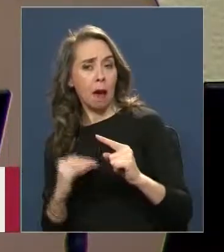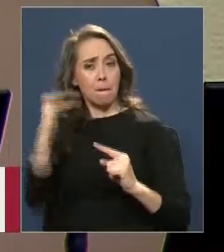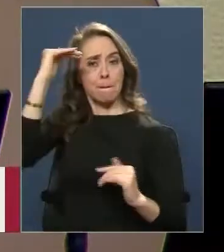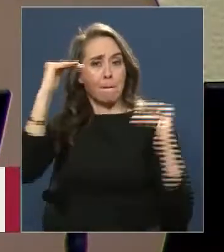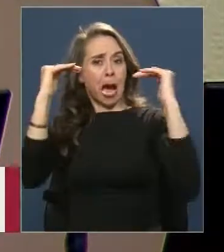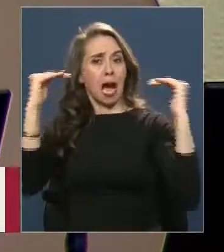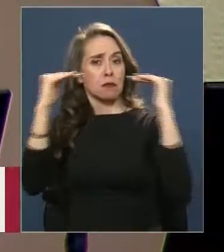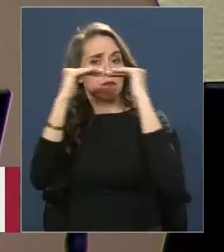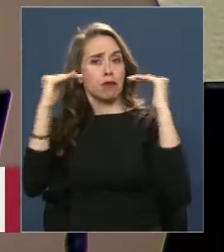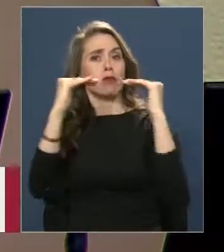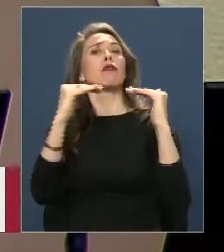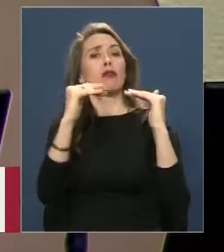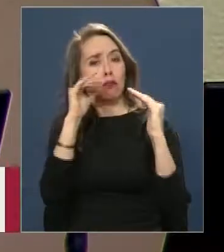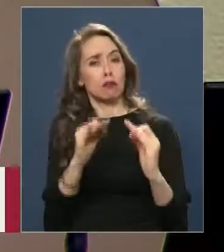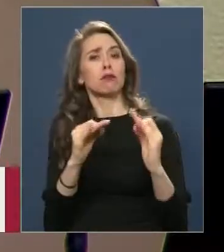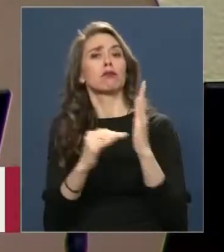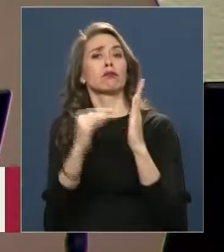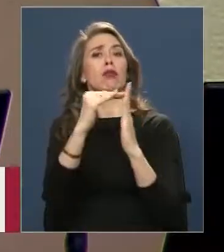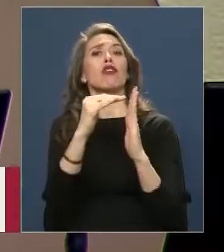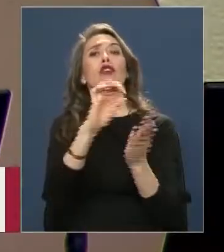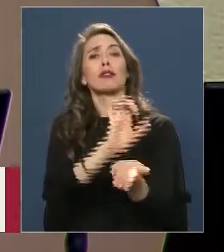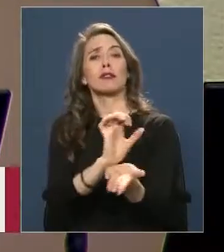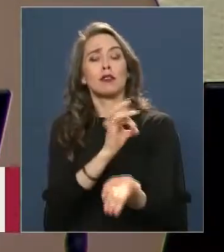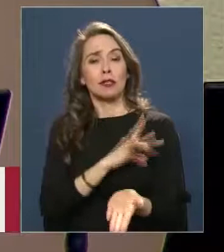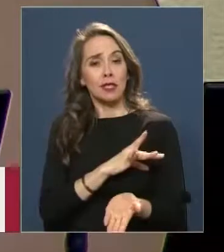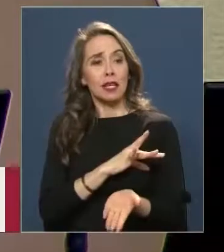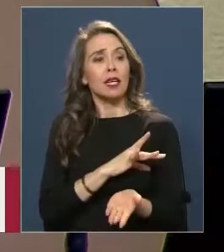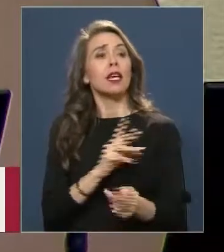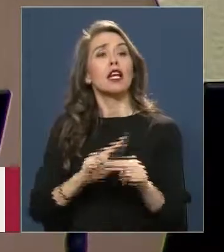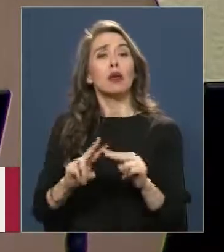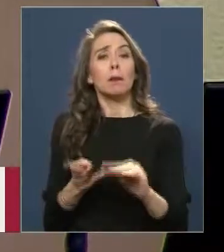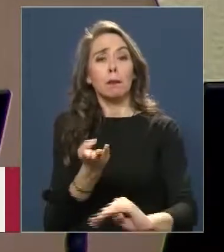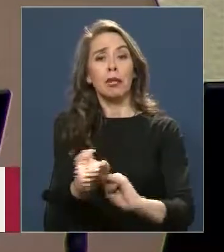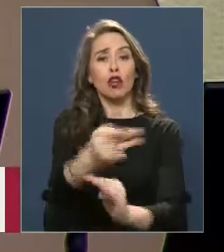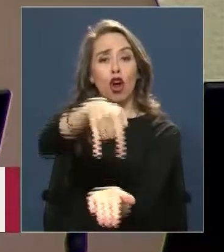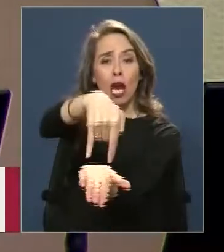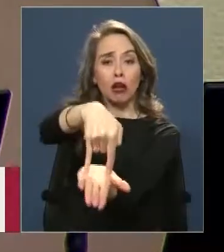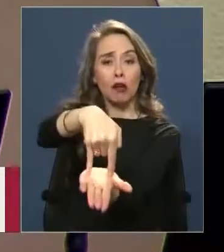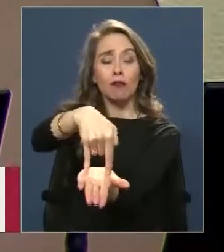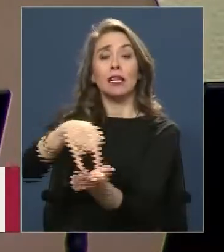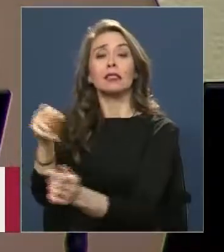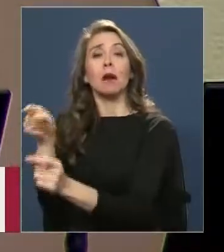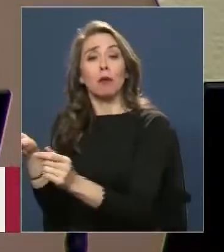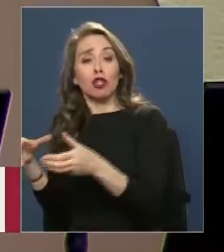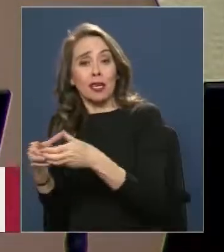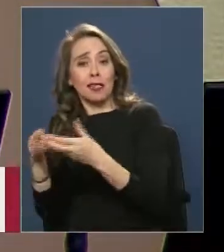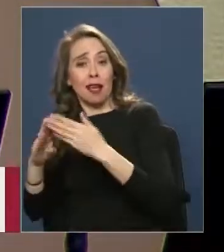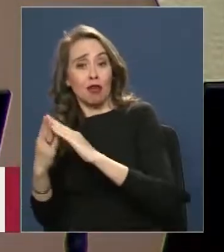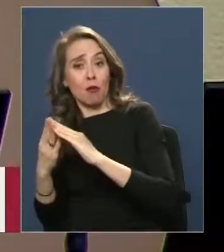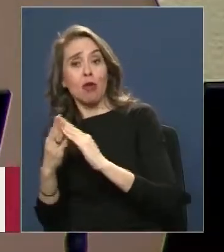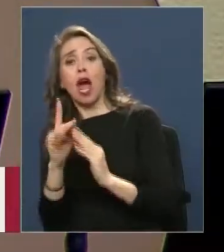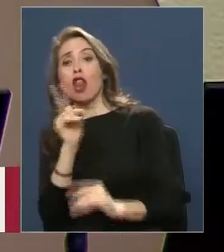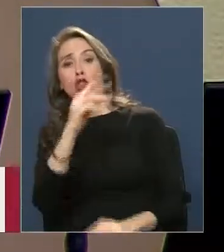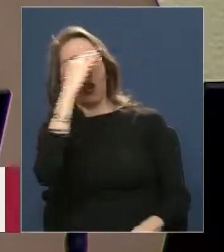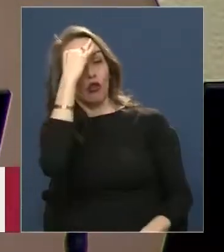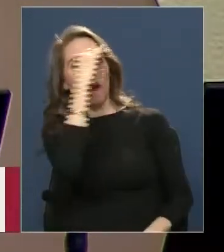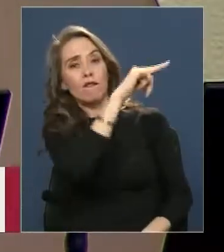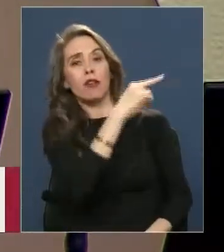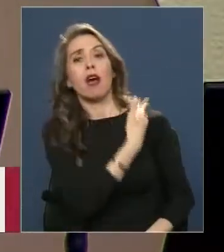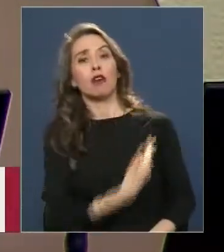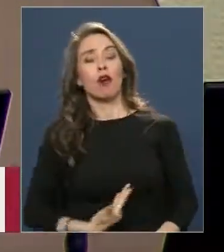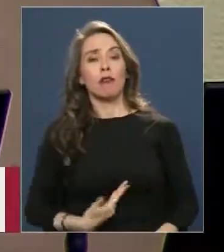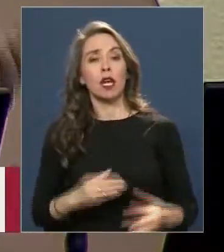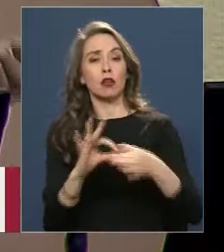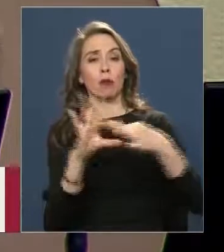con el Estado chileno. Y lo hicieron en primer lugar a través del Parlamento porque las confianzas con el gobierno estaban quebradas. Y nos